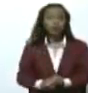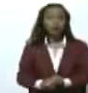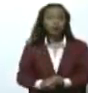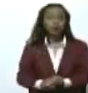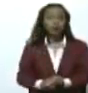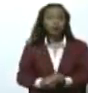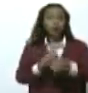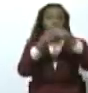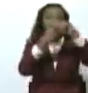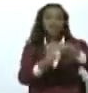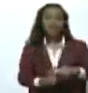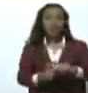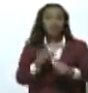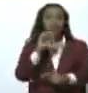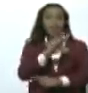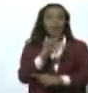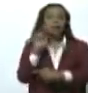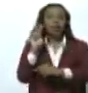suma